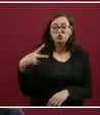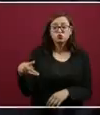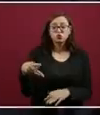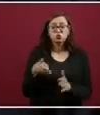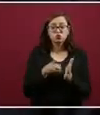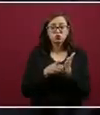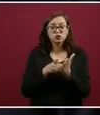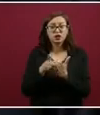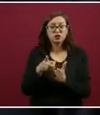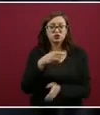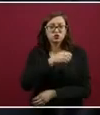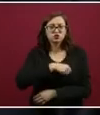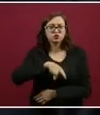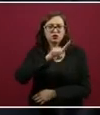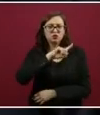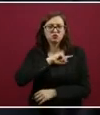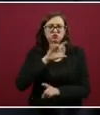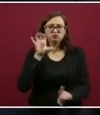a la salud,